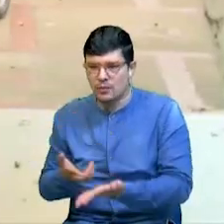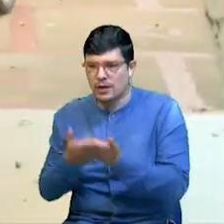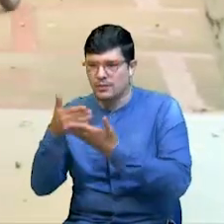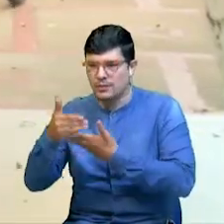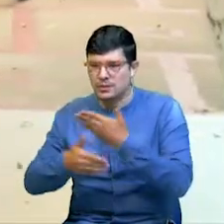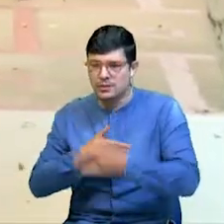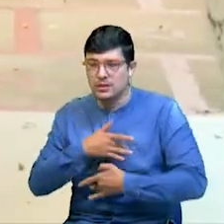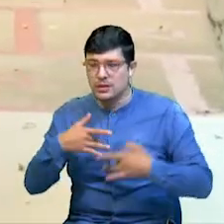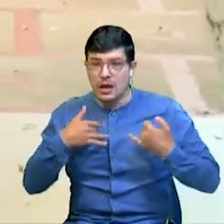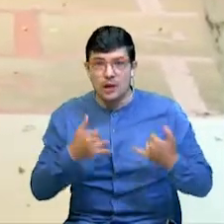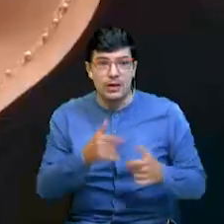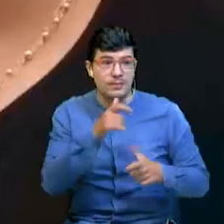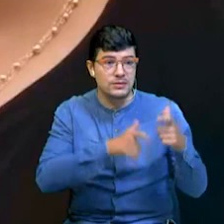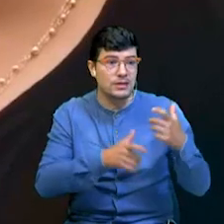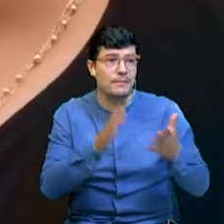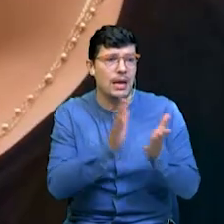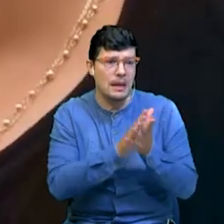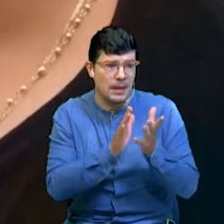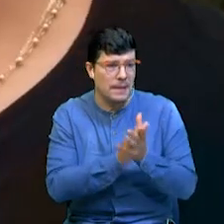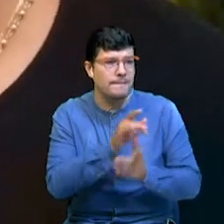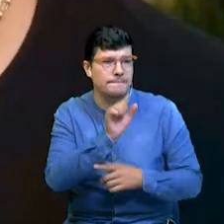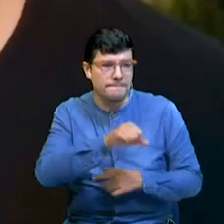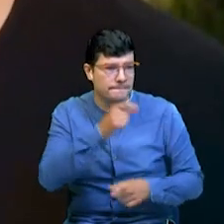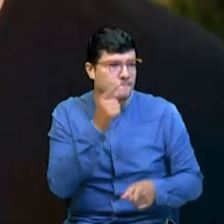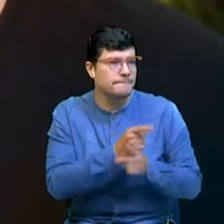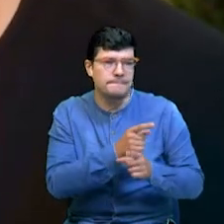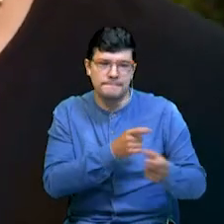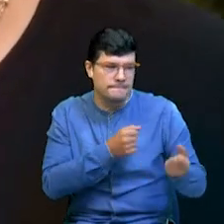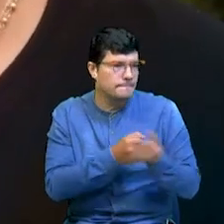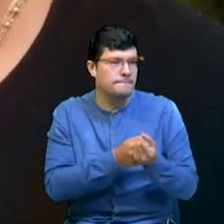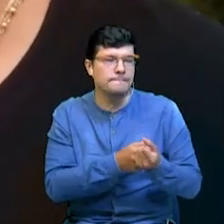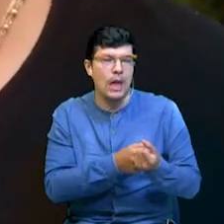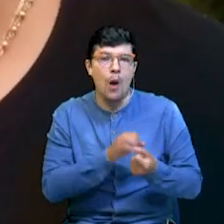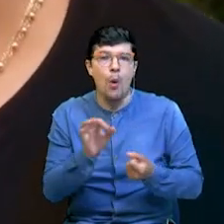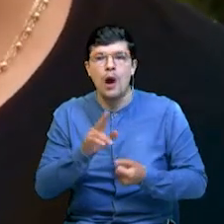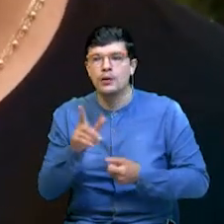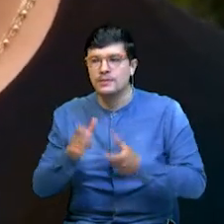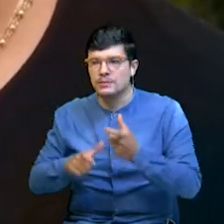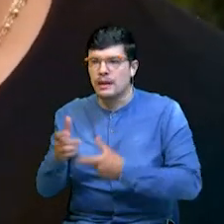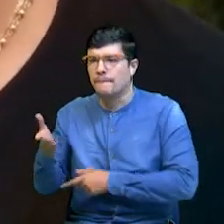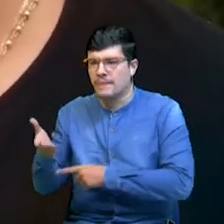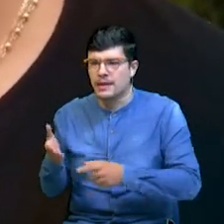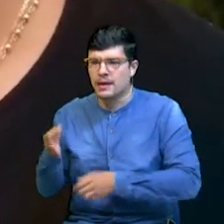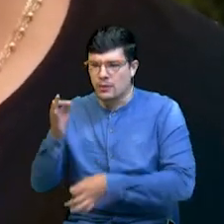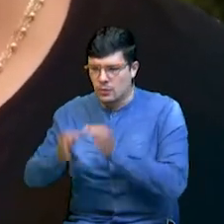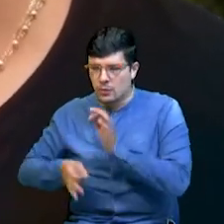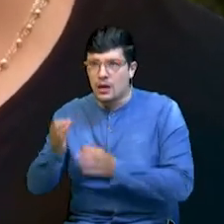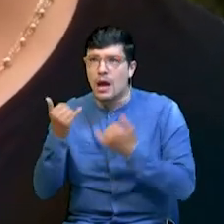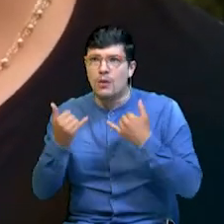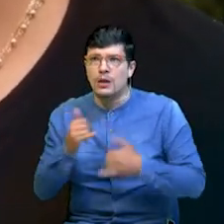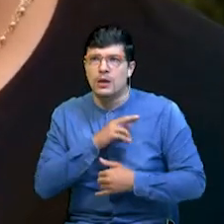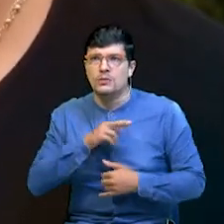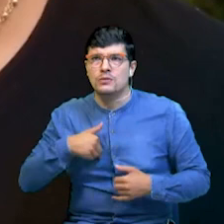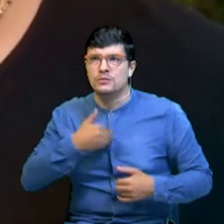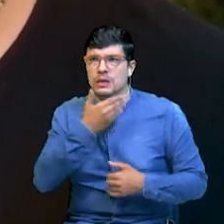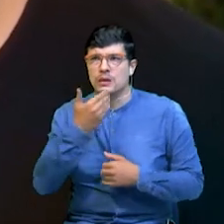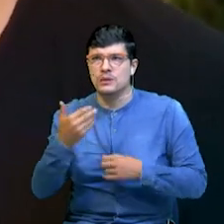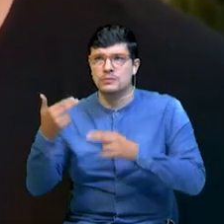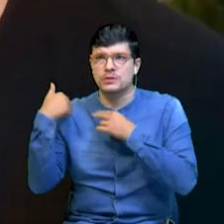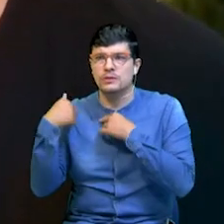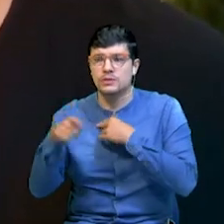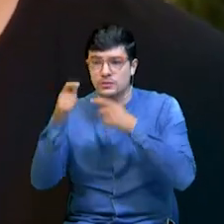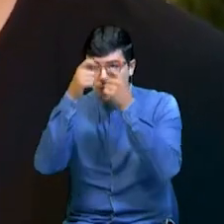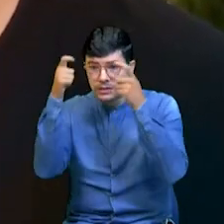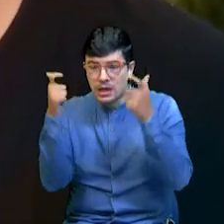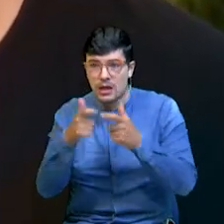que piden justicia, pero del Estado. Bueno, pues nosotros preferimos que sea el Estado quien asuma esa responsabilidad, pero si el